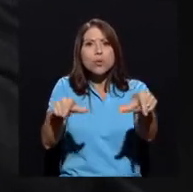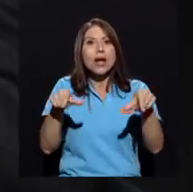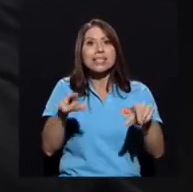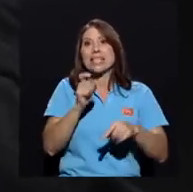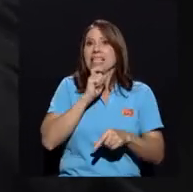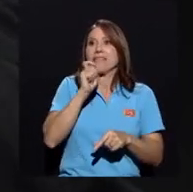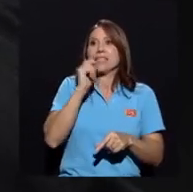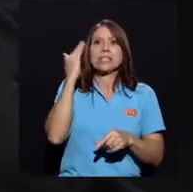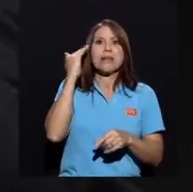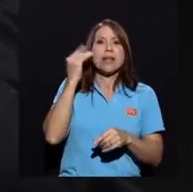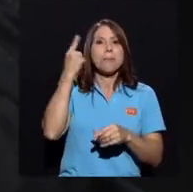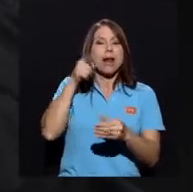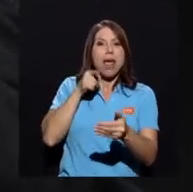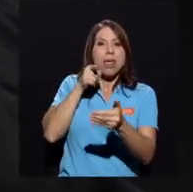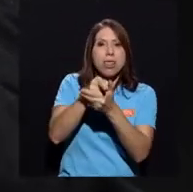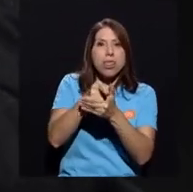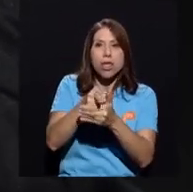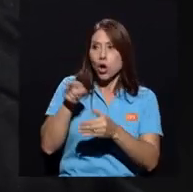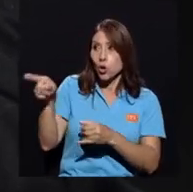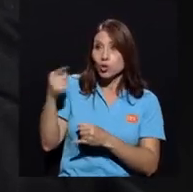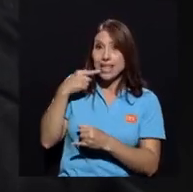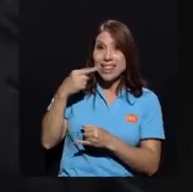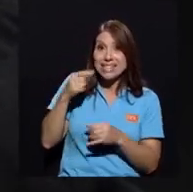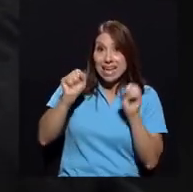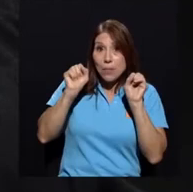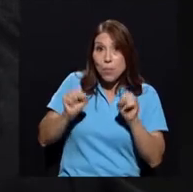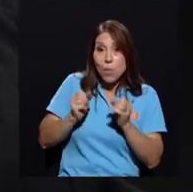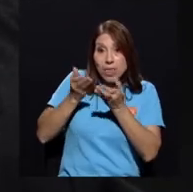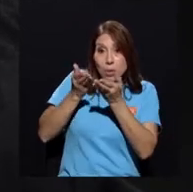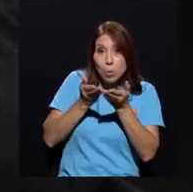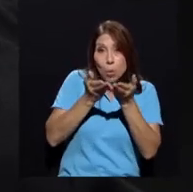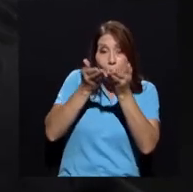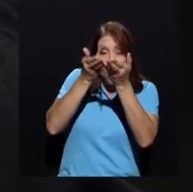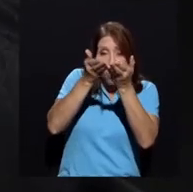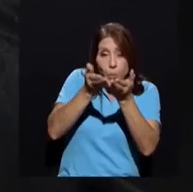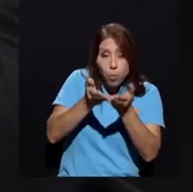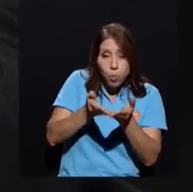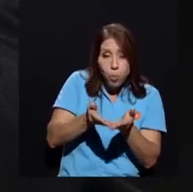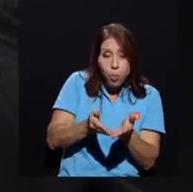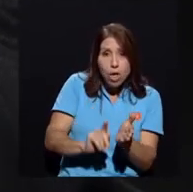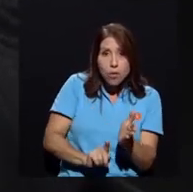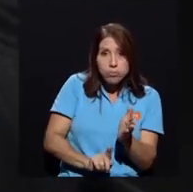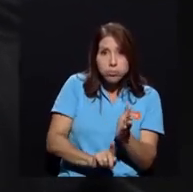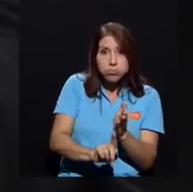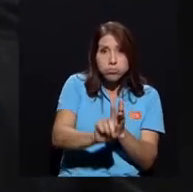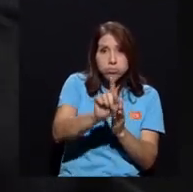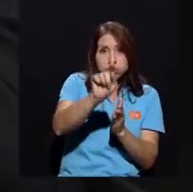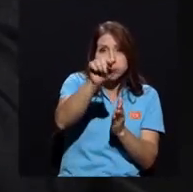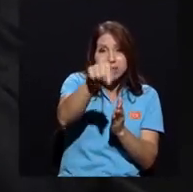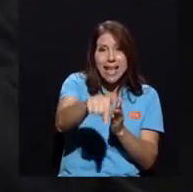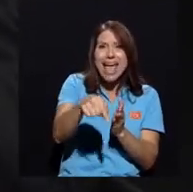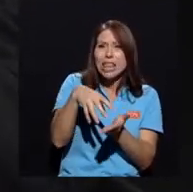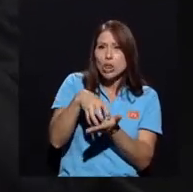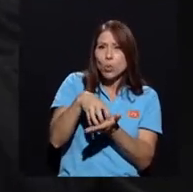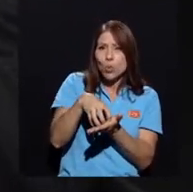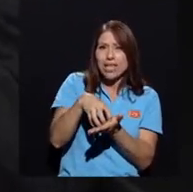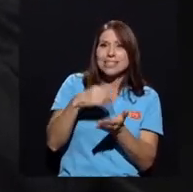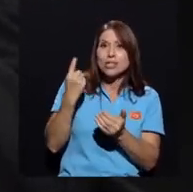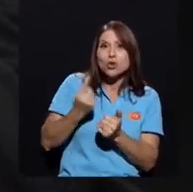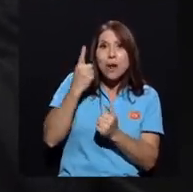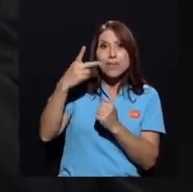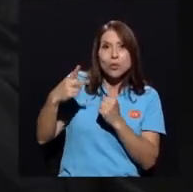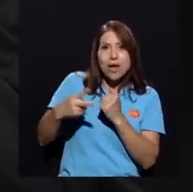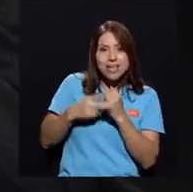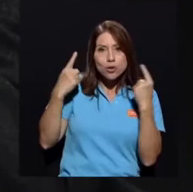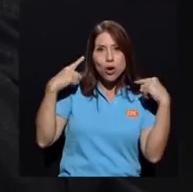que usted menciona, de ser lanzado desde un submarino, hay dudas de que solo una vez lo han logrado y lo han